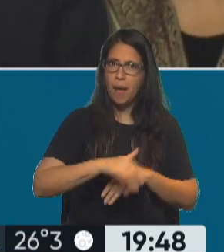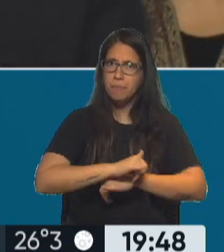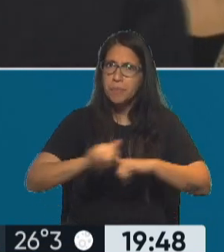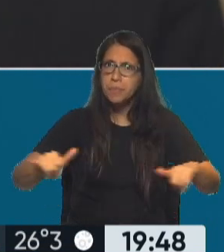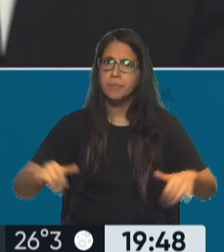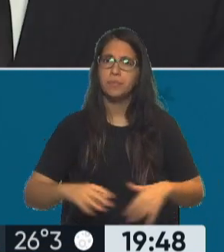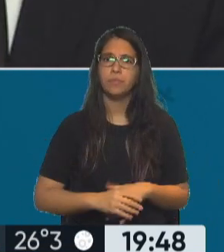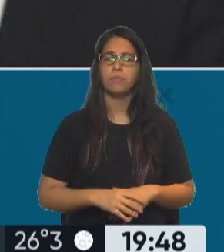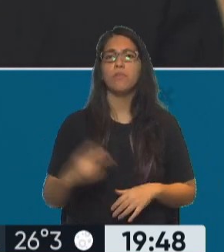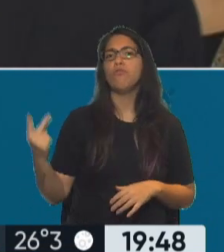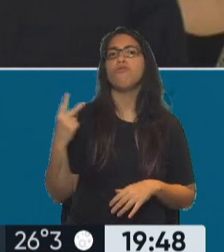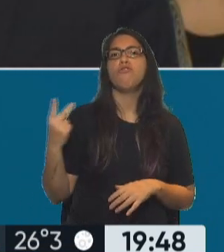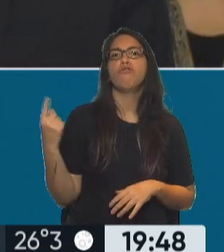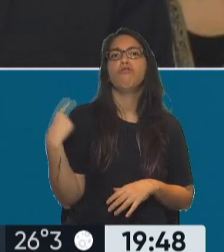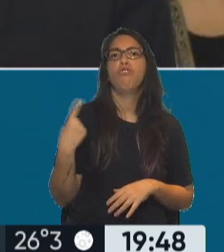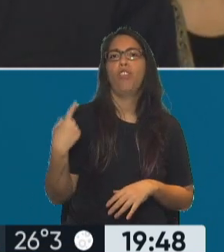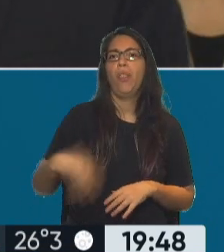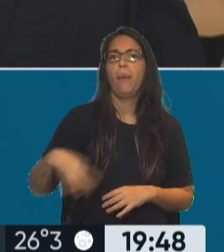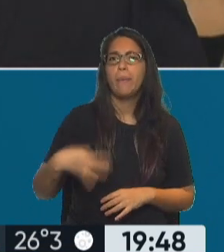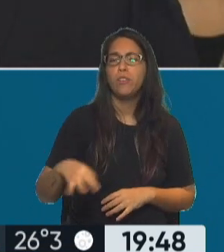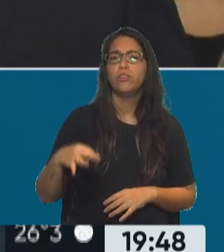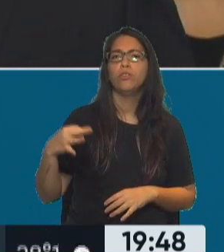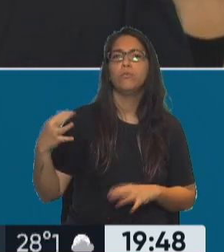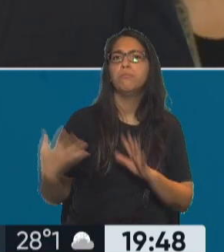Nosotros lo que tenemos que lograr es